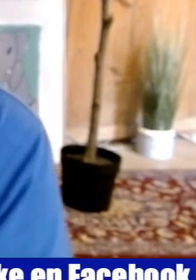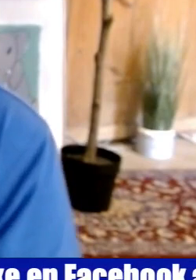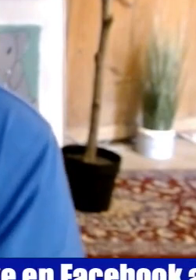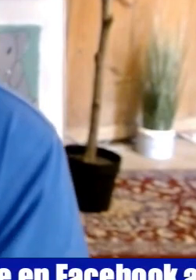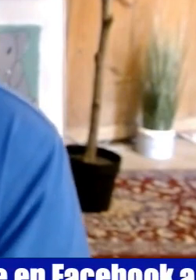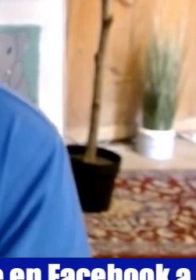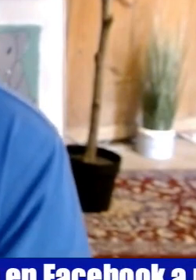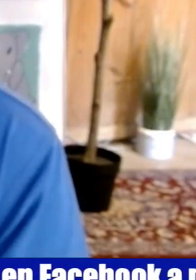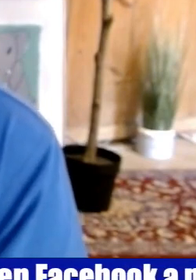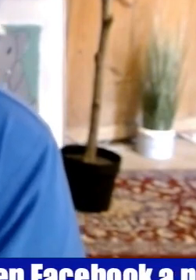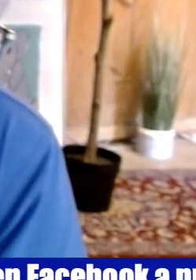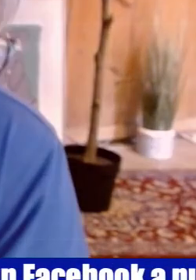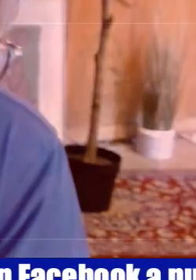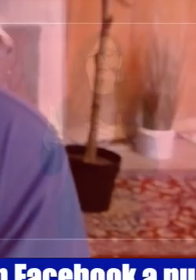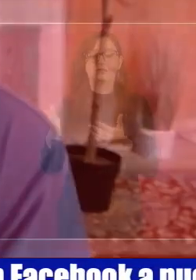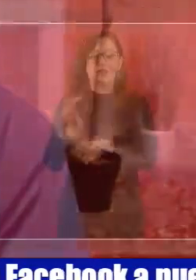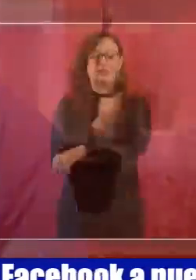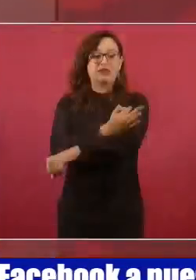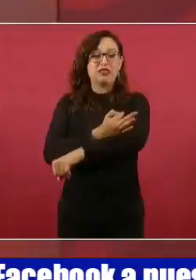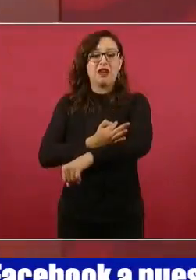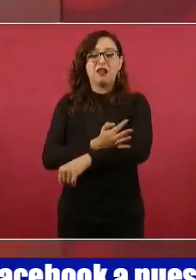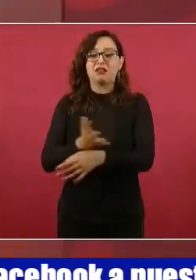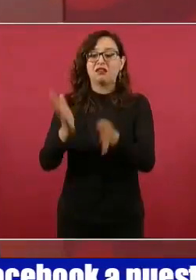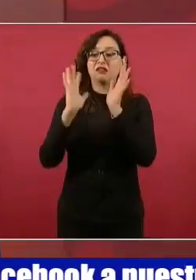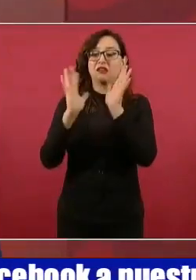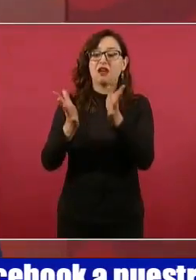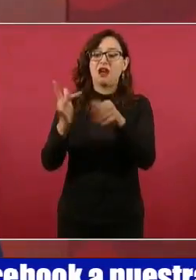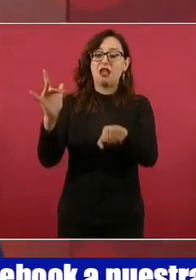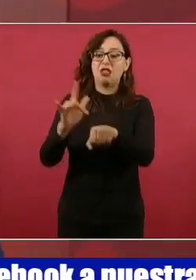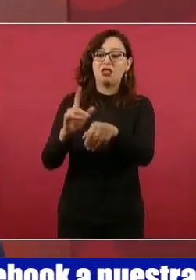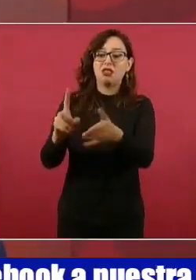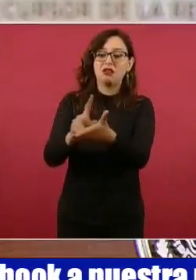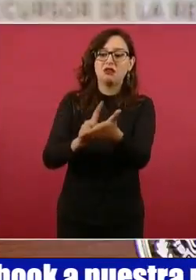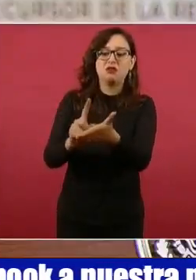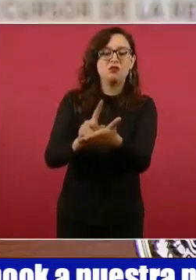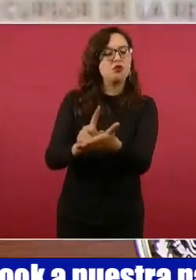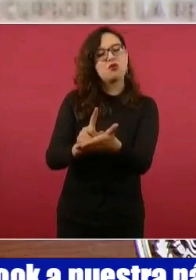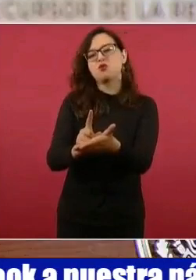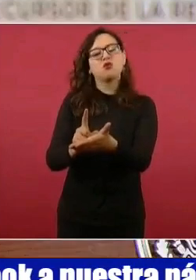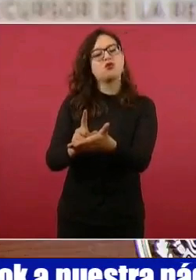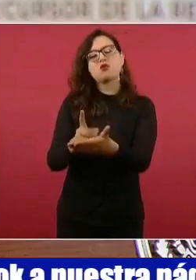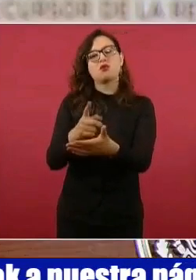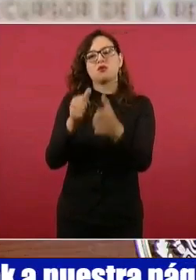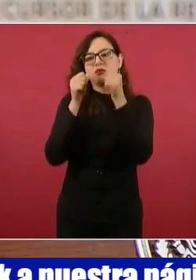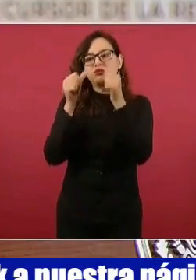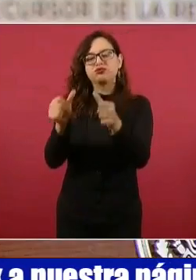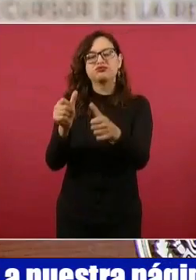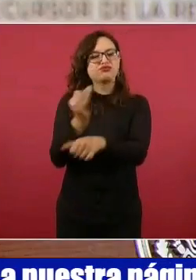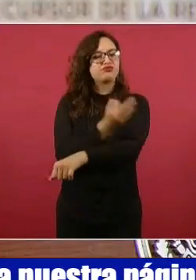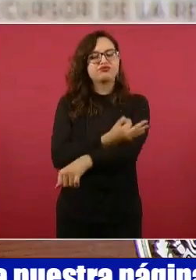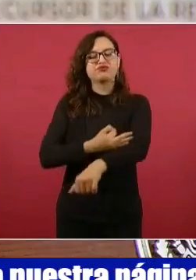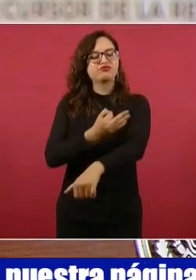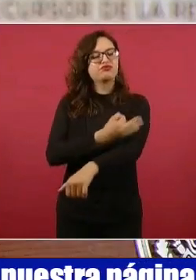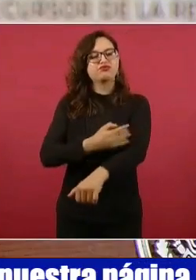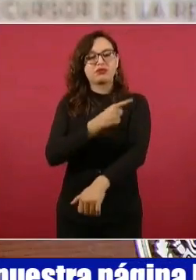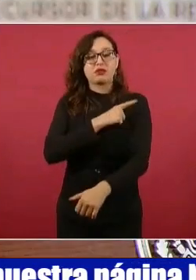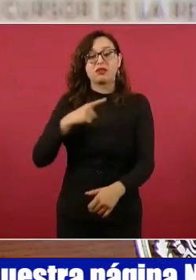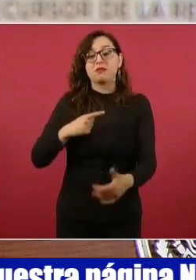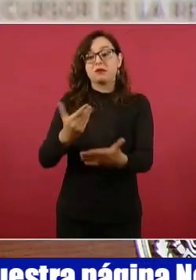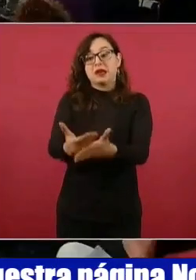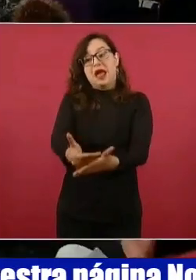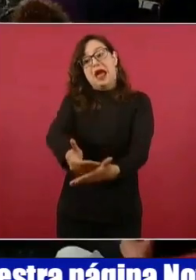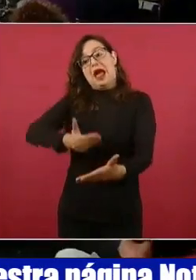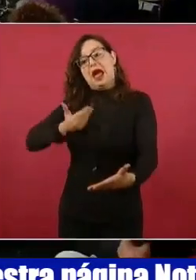de comunicación tradicionales, y se vendían esas ediciones como pan caliente. Claro, claro. El